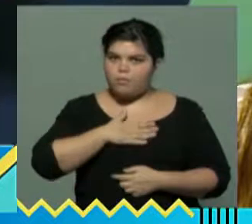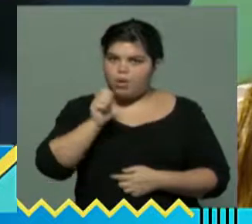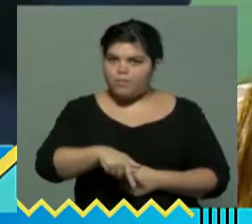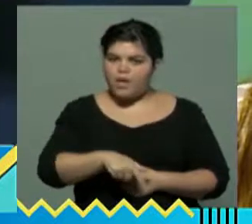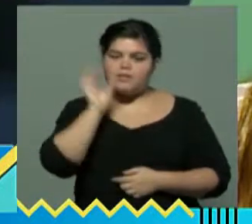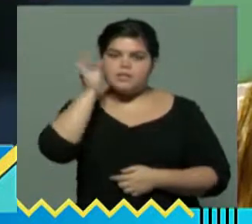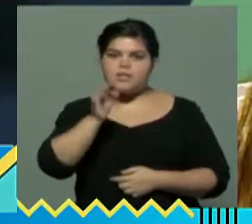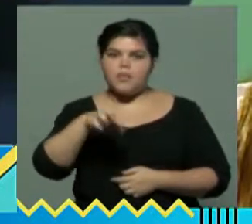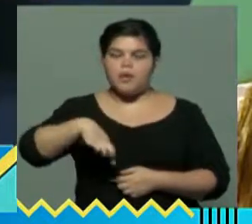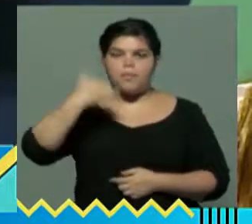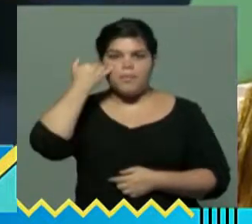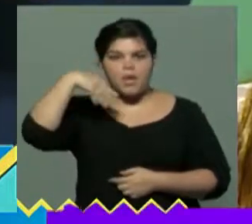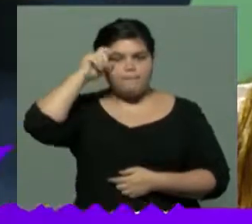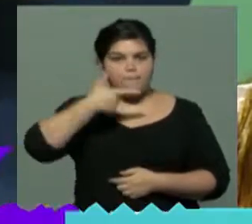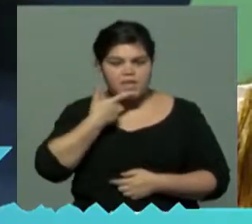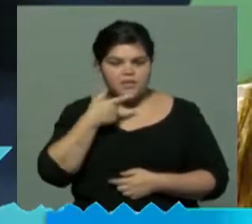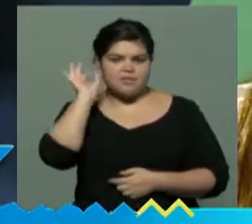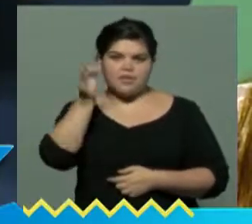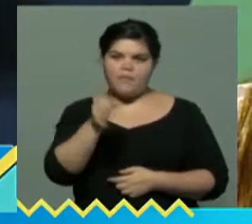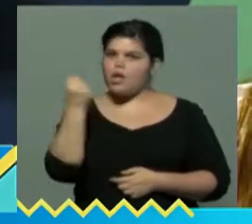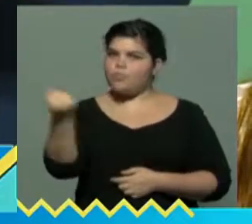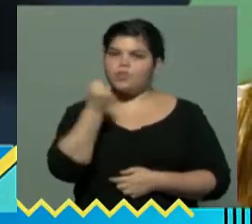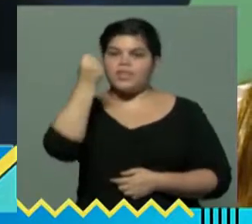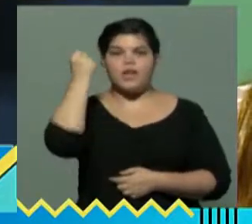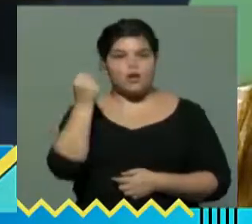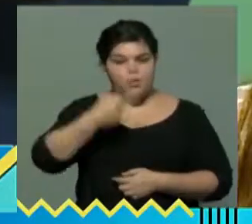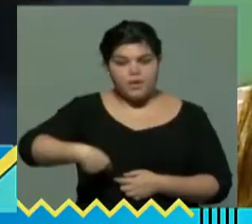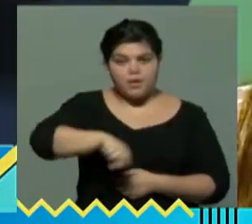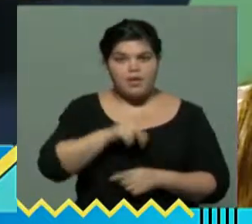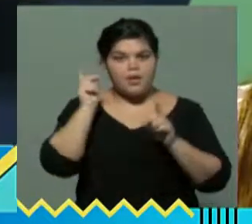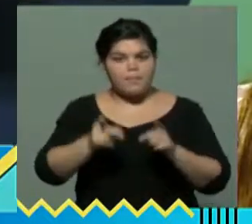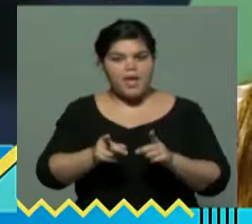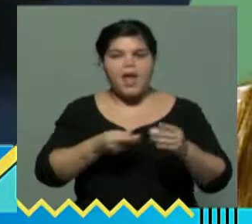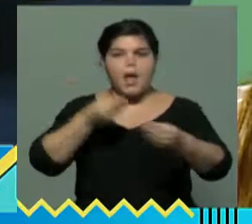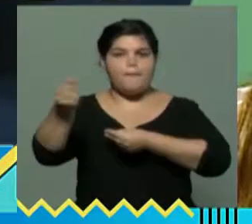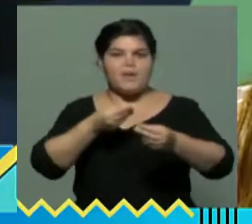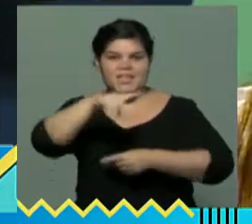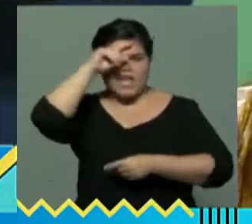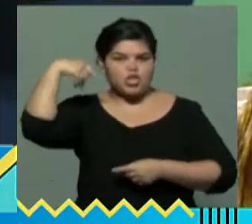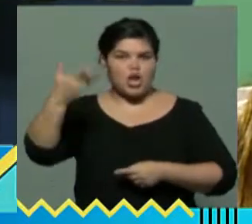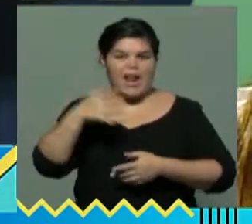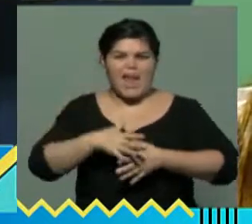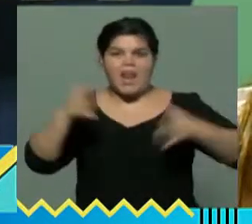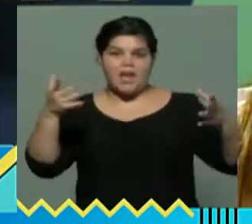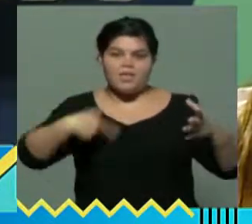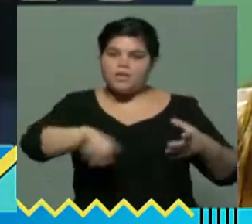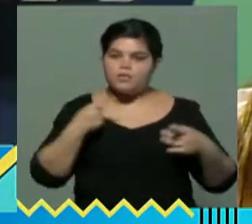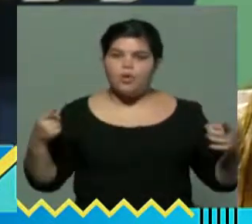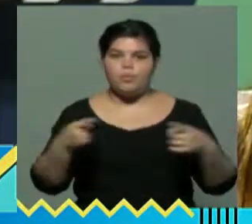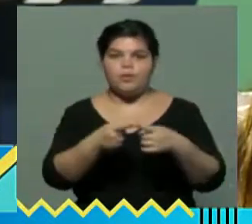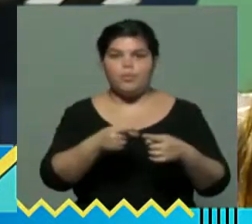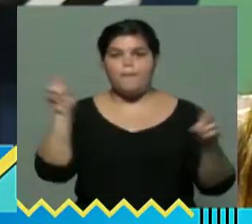un factor determinante para nuestra economía y la búsqueda también de grandes empresas nacionales siempre ha sido un objetivo del peronismo para su